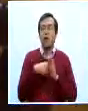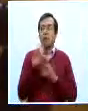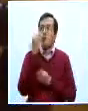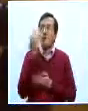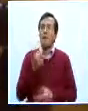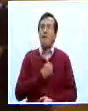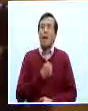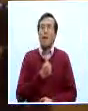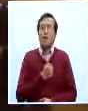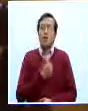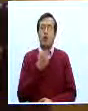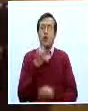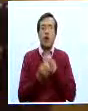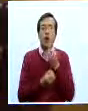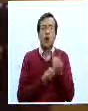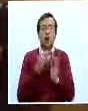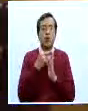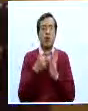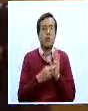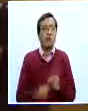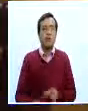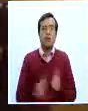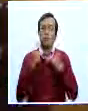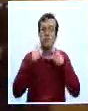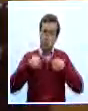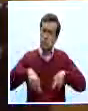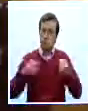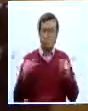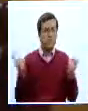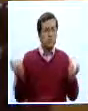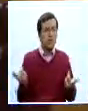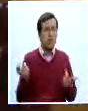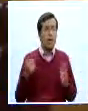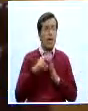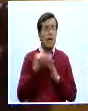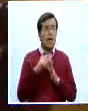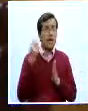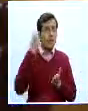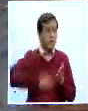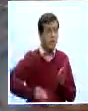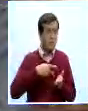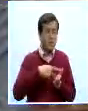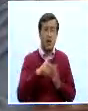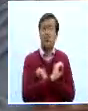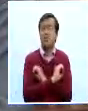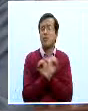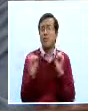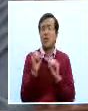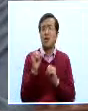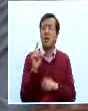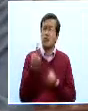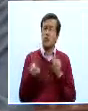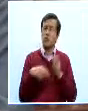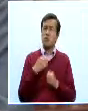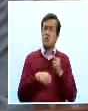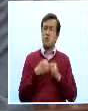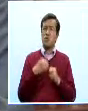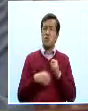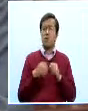normas o este tipo de reglamentos es que se ponga el día con su declaración y el sri no le cobra la multa todavía hay problemas o conflictos con empresas